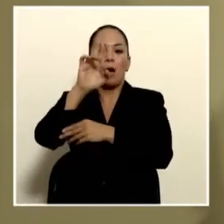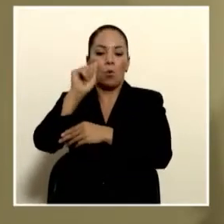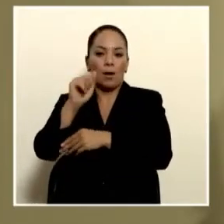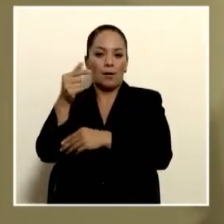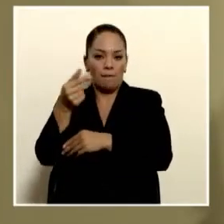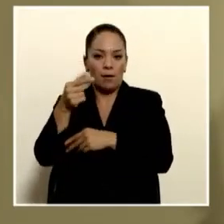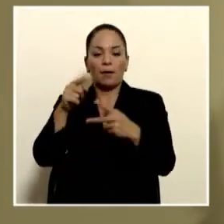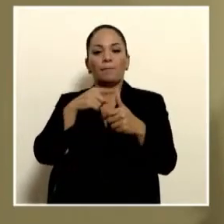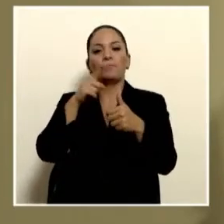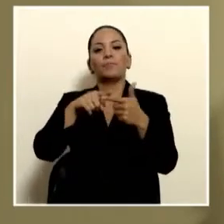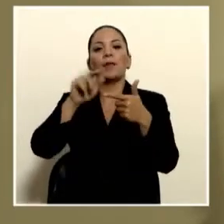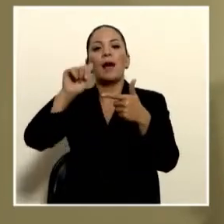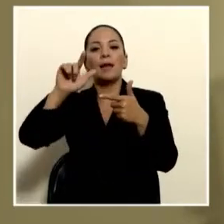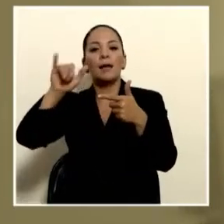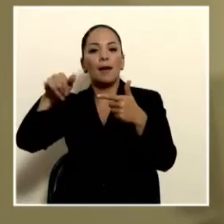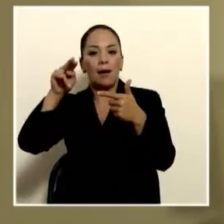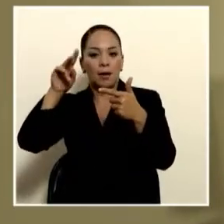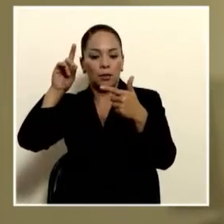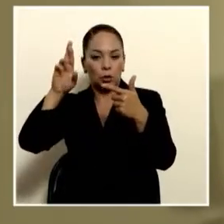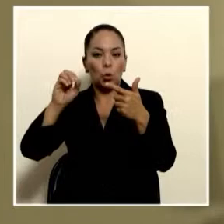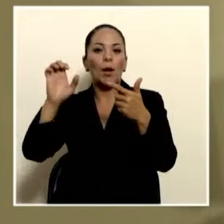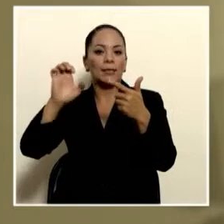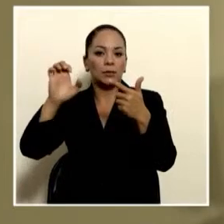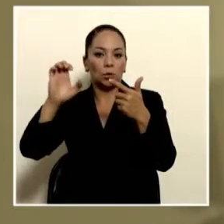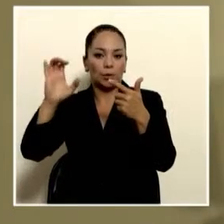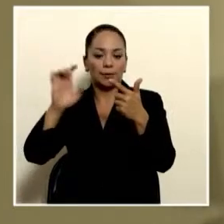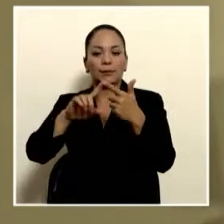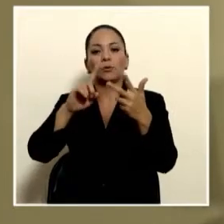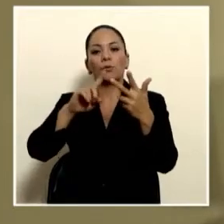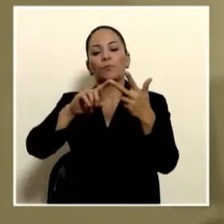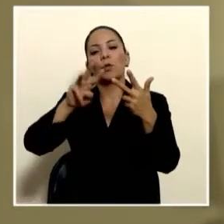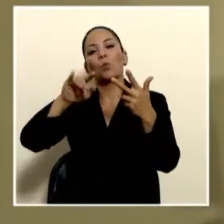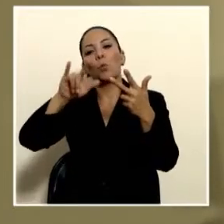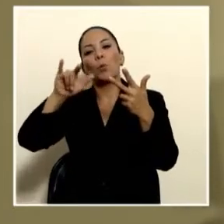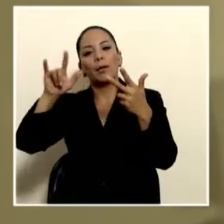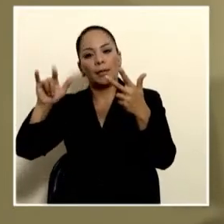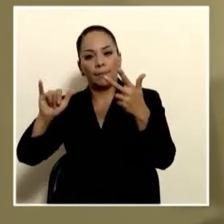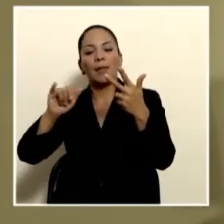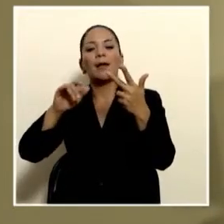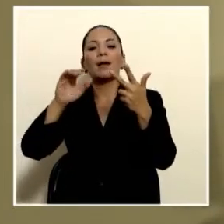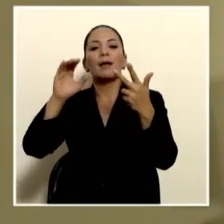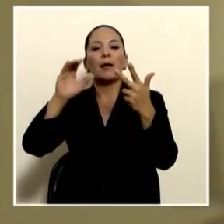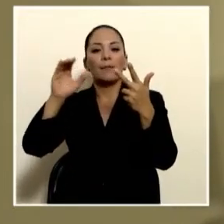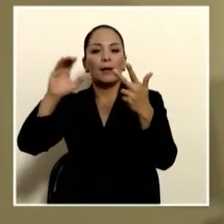Gutiérrez, Alejandro Elizondo Castillo, Willy Carvajal.